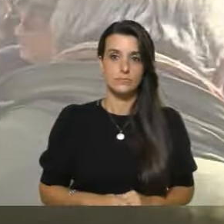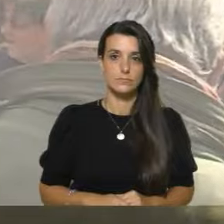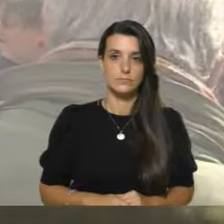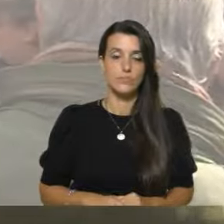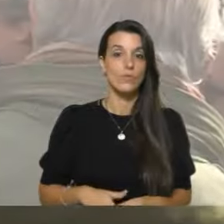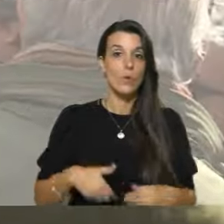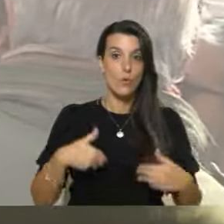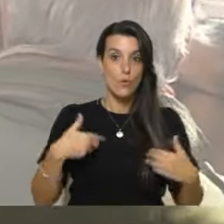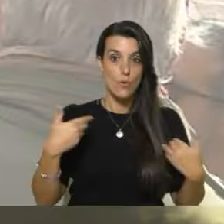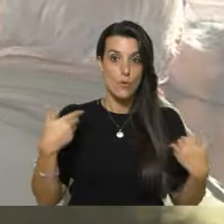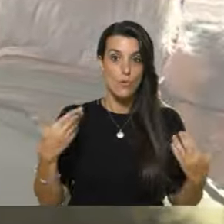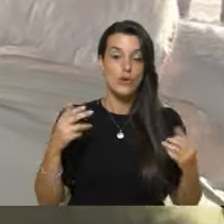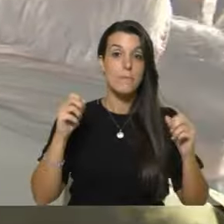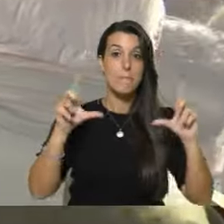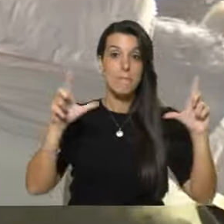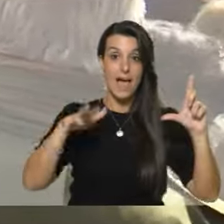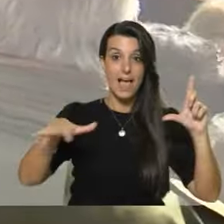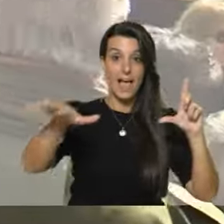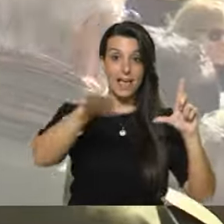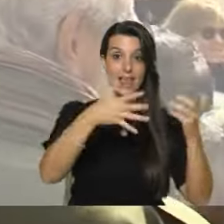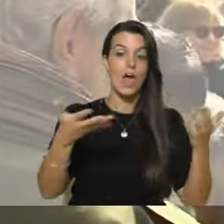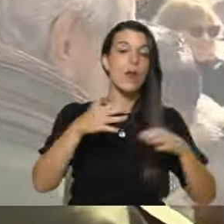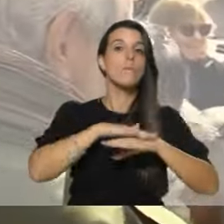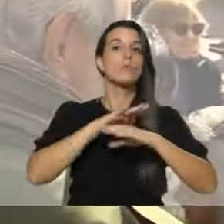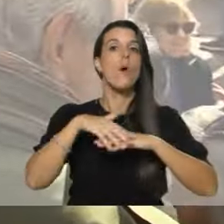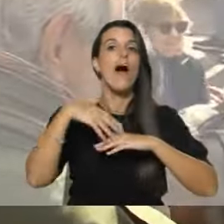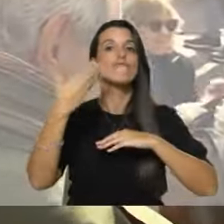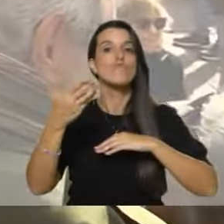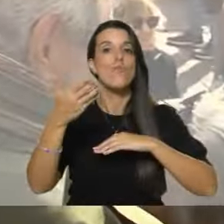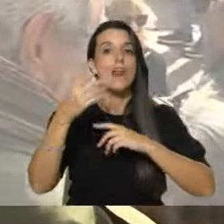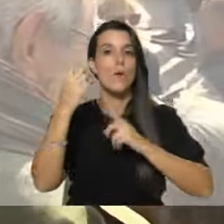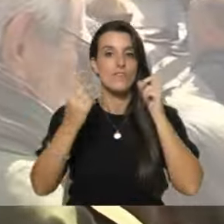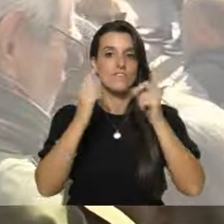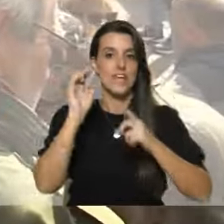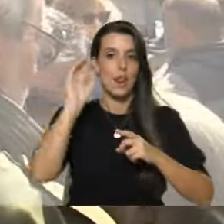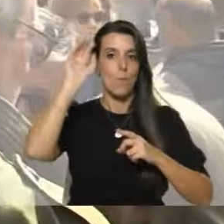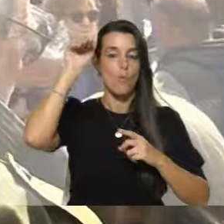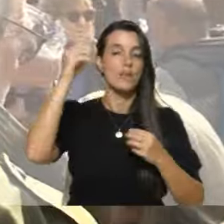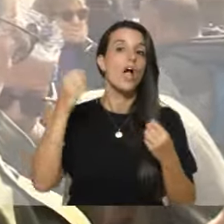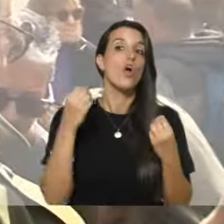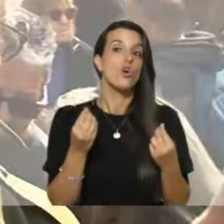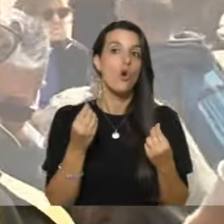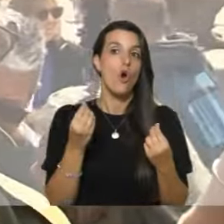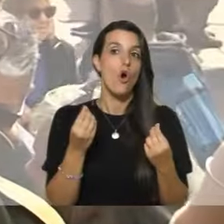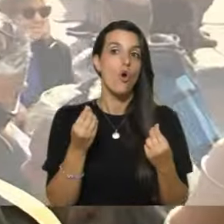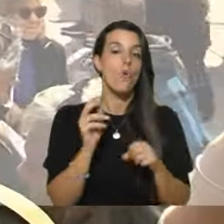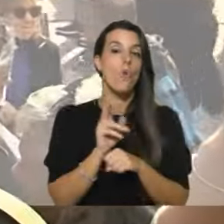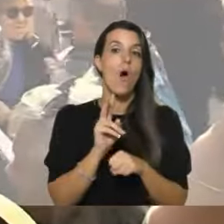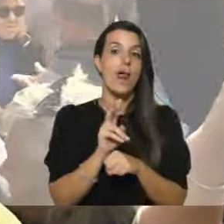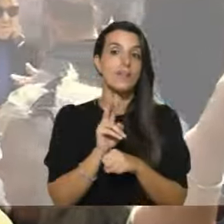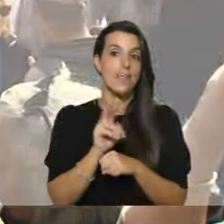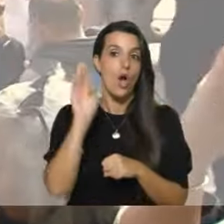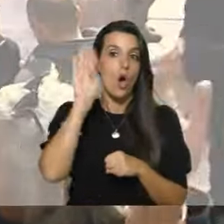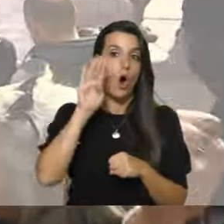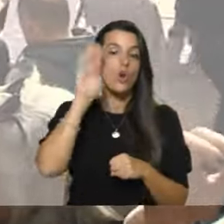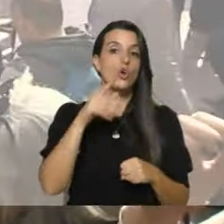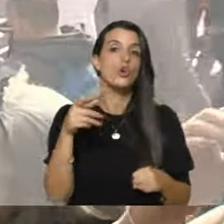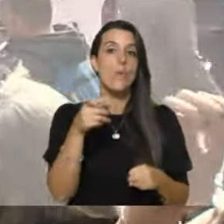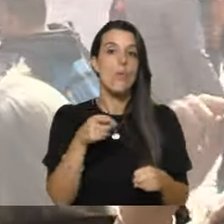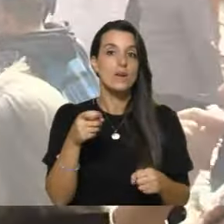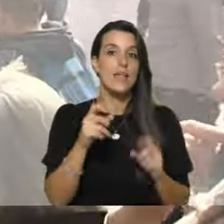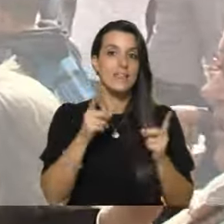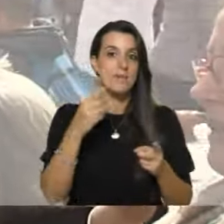Bueno, esta es la imagen que estamos viendo a esta hora afuera de la explanada de la Universidad de la República con esa guardia de honor del Partido Comunista, y tengamos